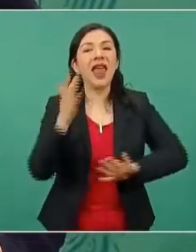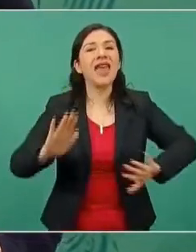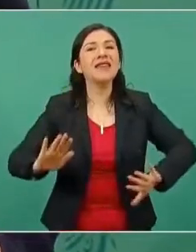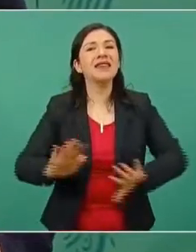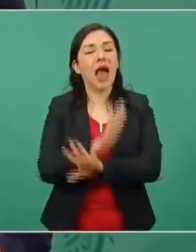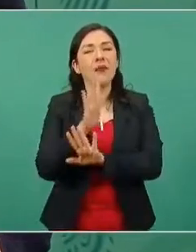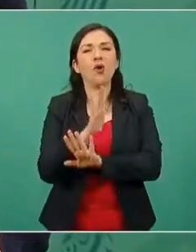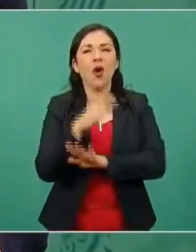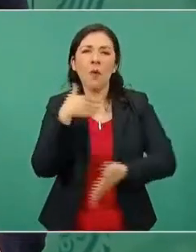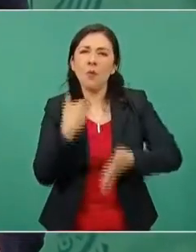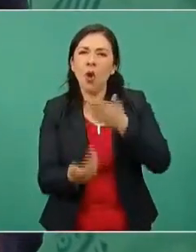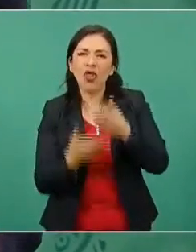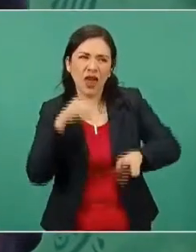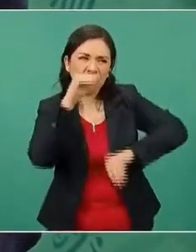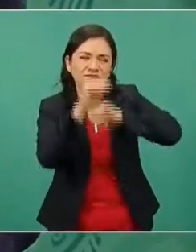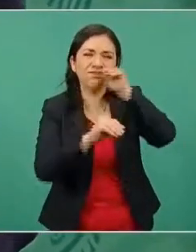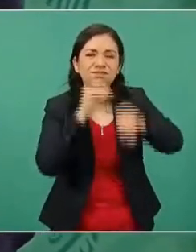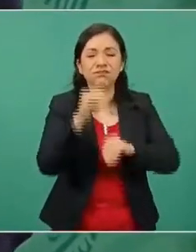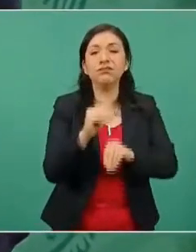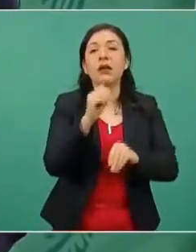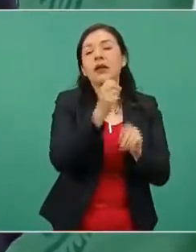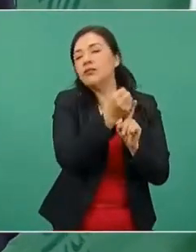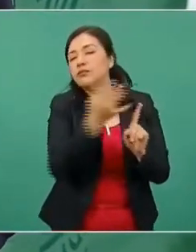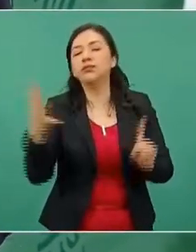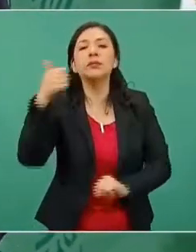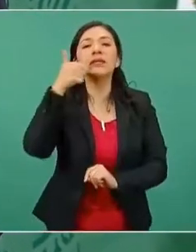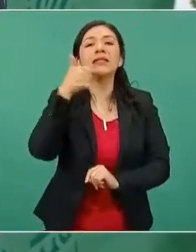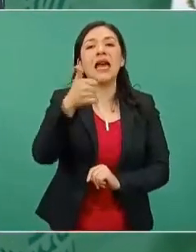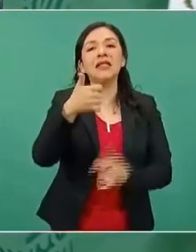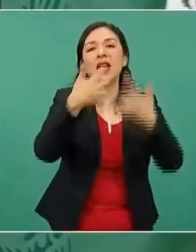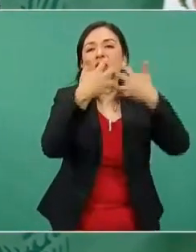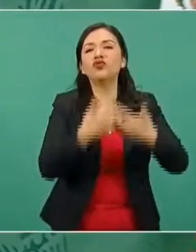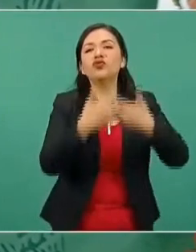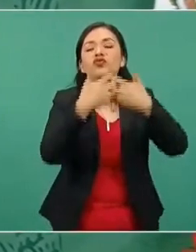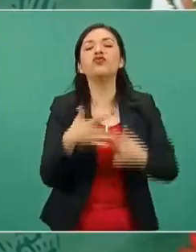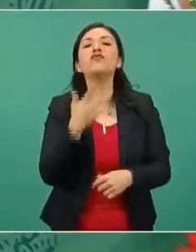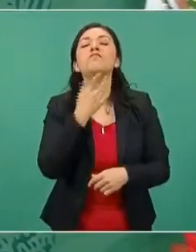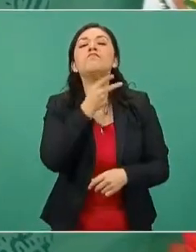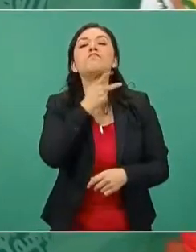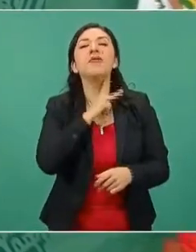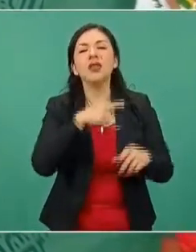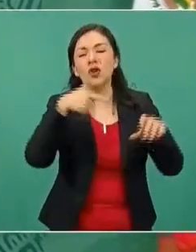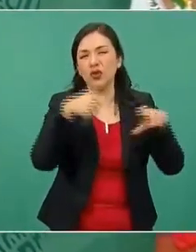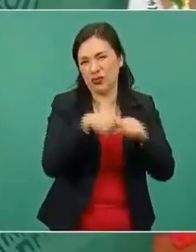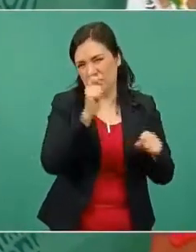6 refinerías, que llevamos invertidos como 30,000 millones de pesos,